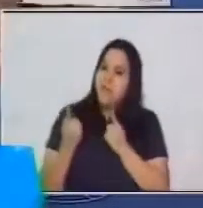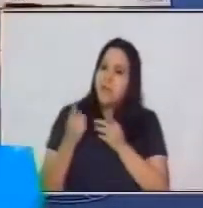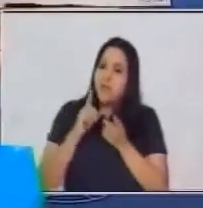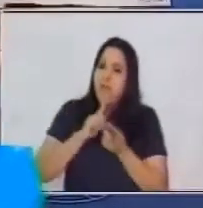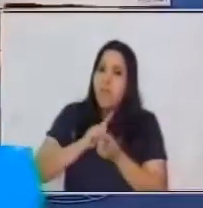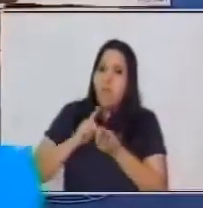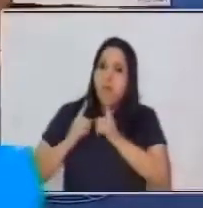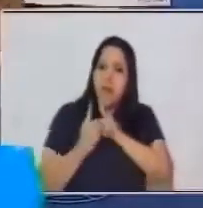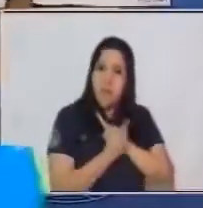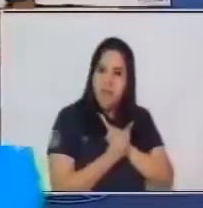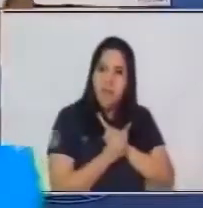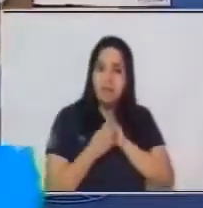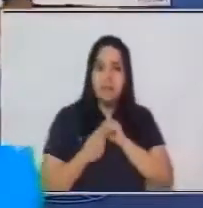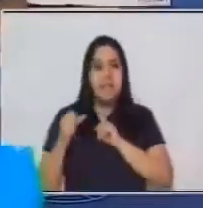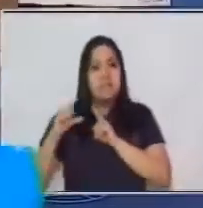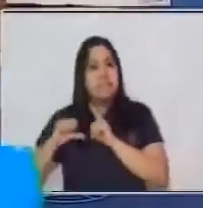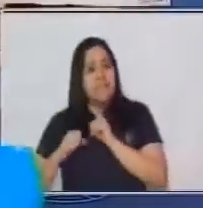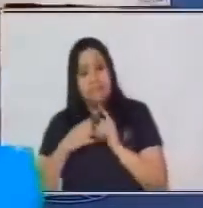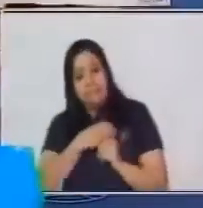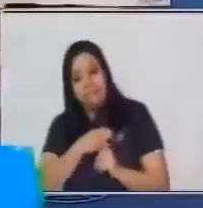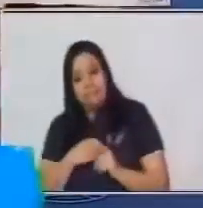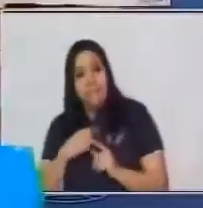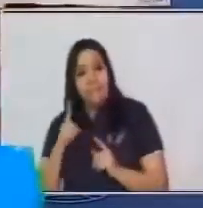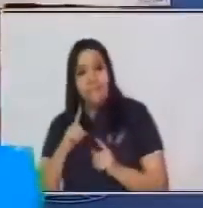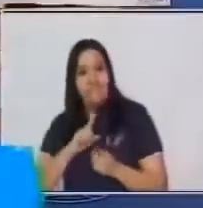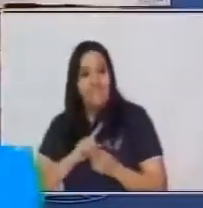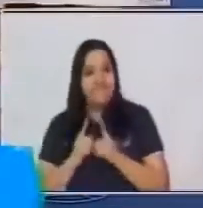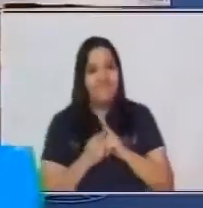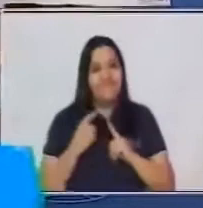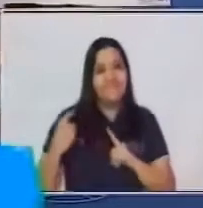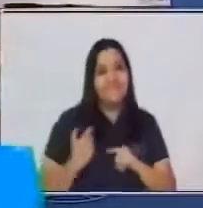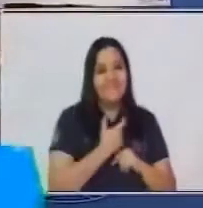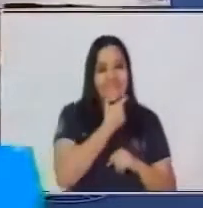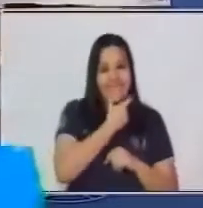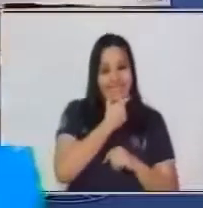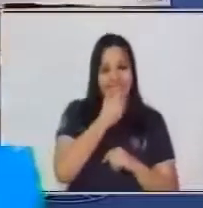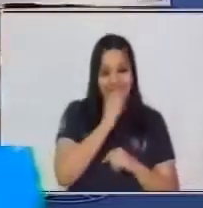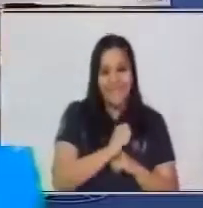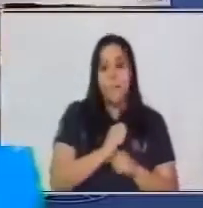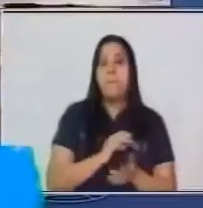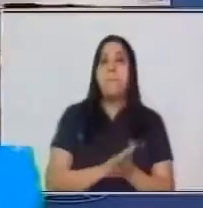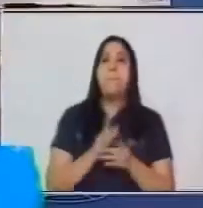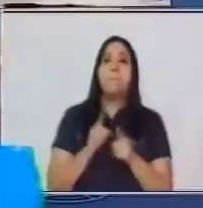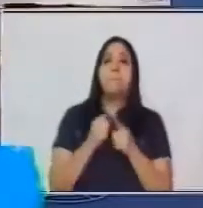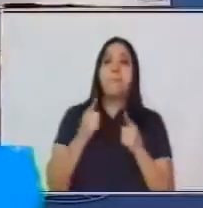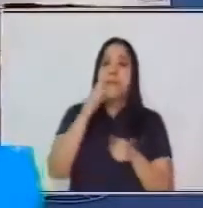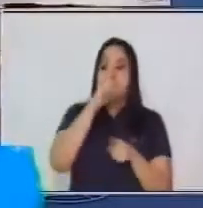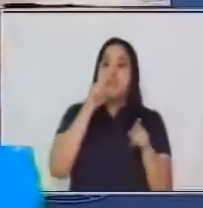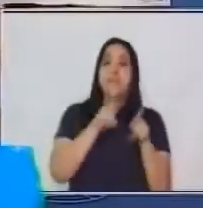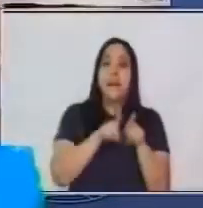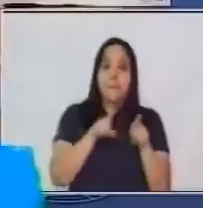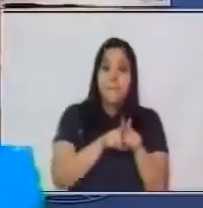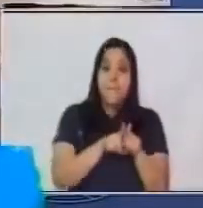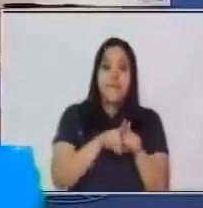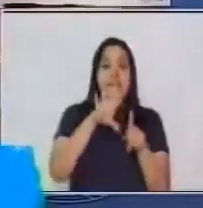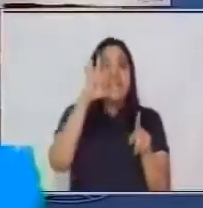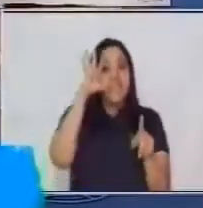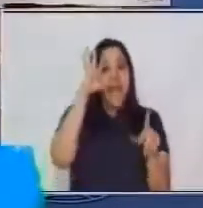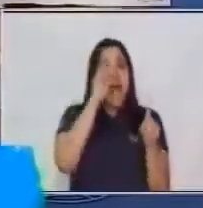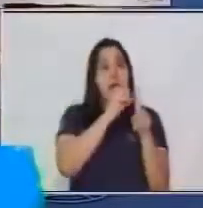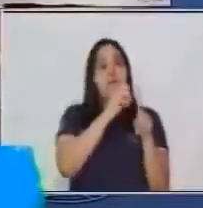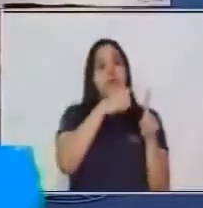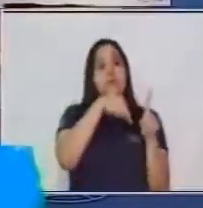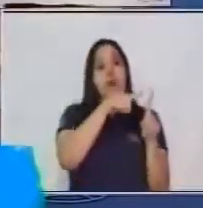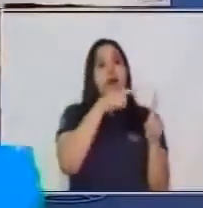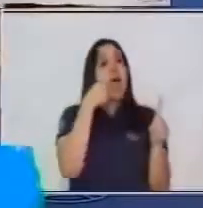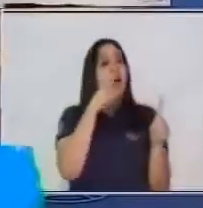de el humor, a partir de la risa. Pero también estas tiras cómicas están enfocadas al público